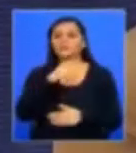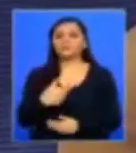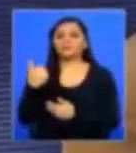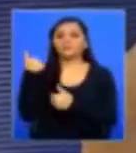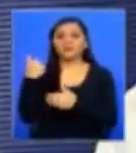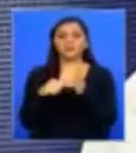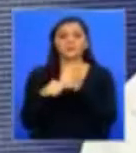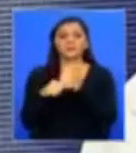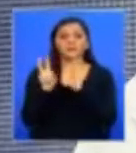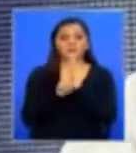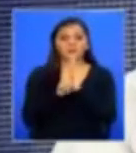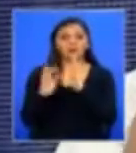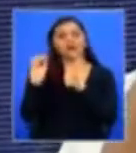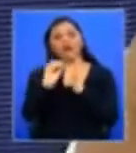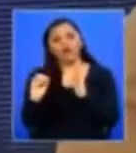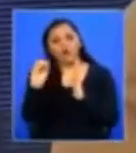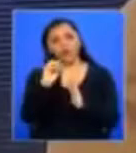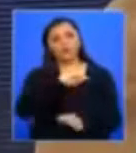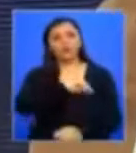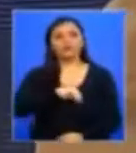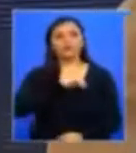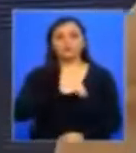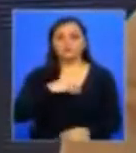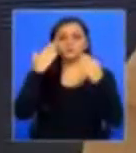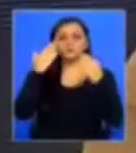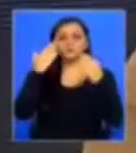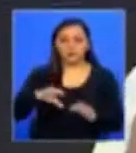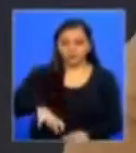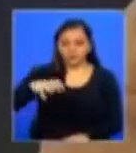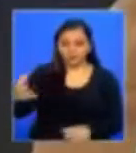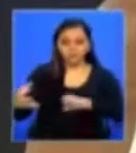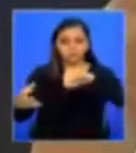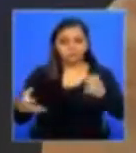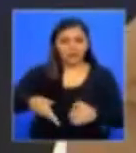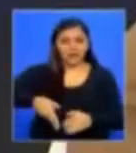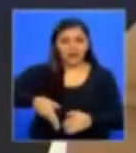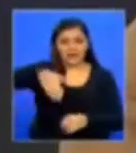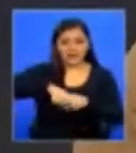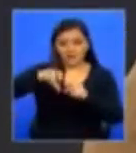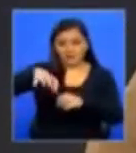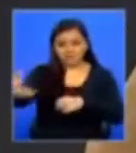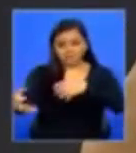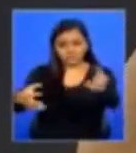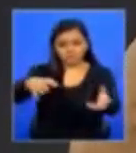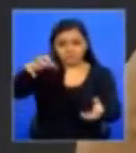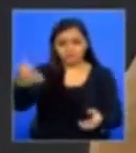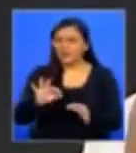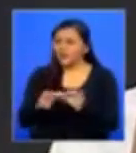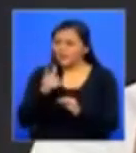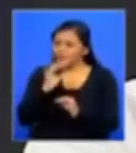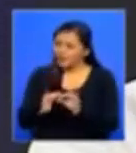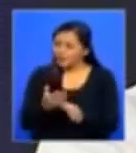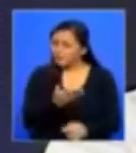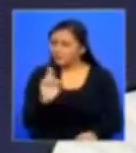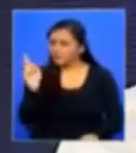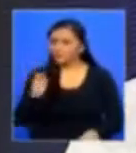del Midubio o ya del municipio, se están saltando los adoquines, nadie arregla. ¿Por qué se han saltado los adoquines? Me dicen porque se meten tricimotos, motos. Y para